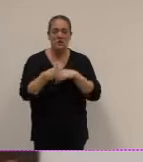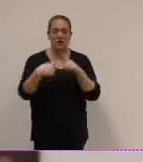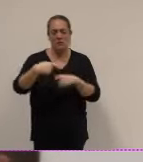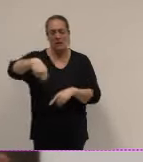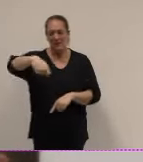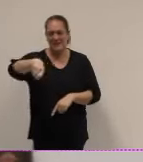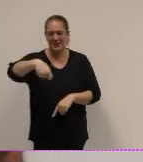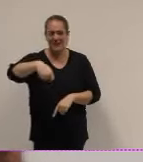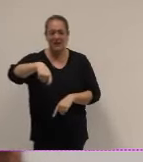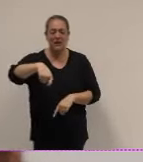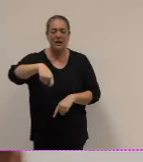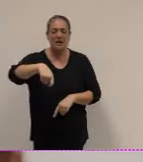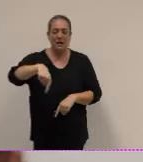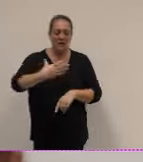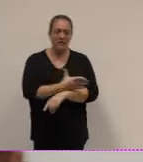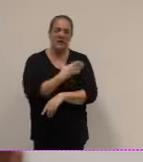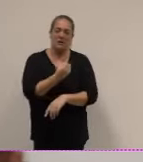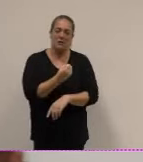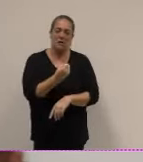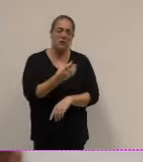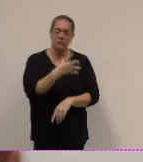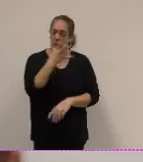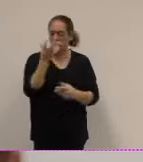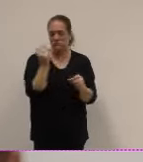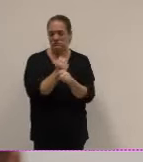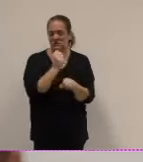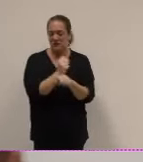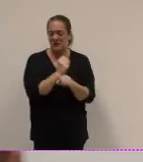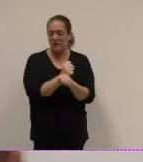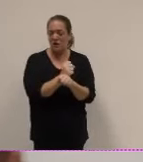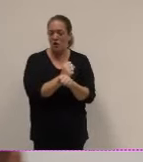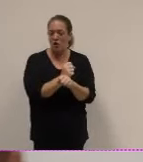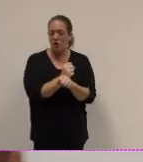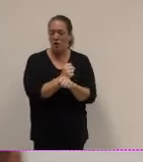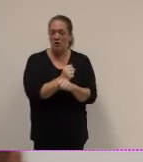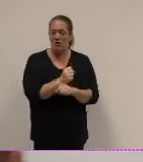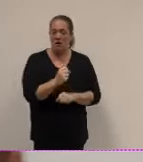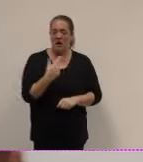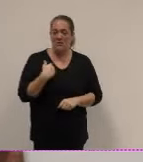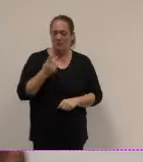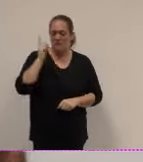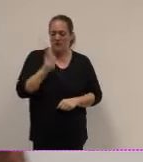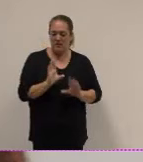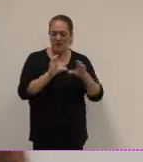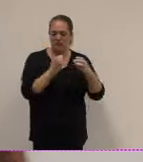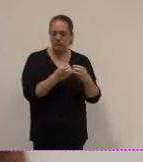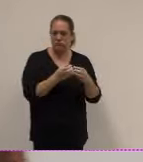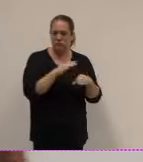presidente del Cabildo la labor que se ha realizado en este último mandato. Ha